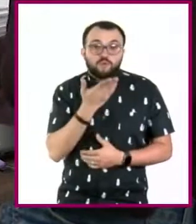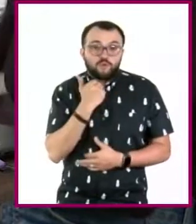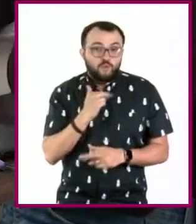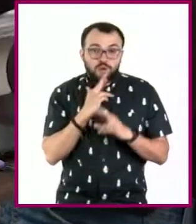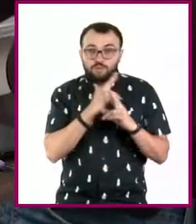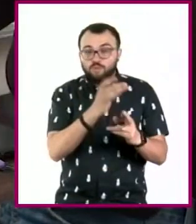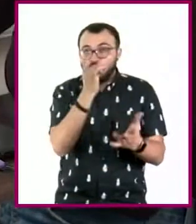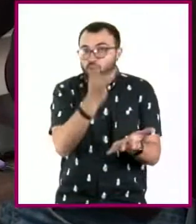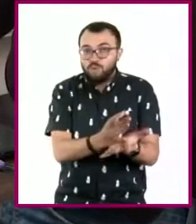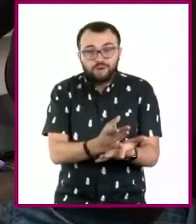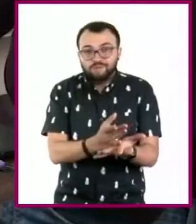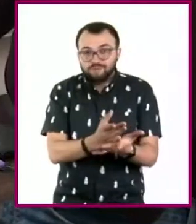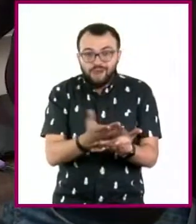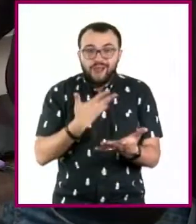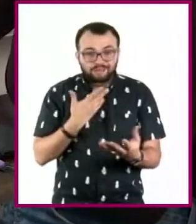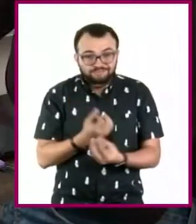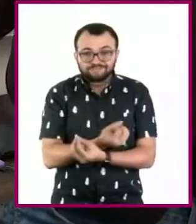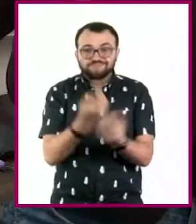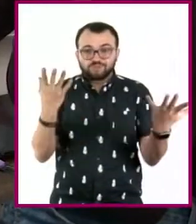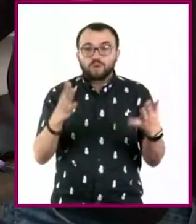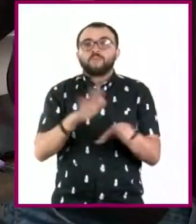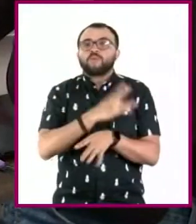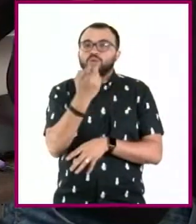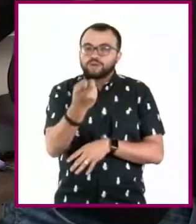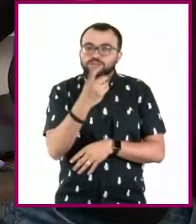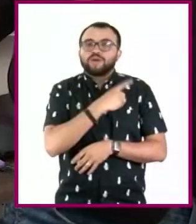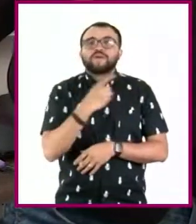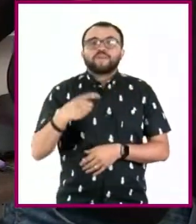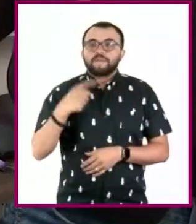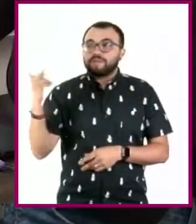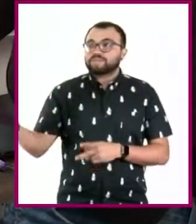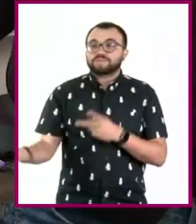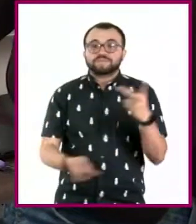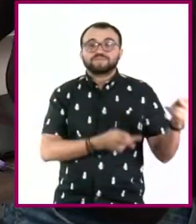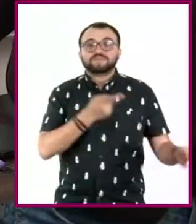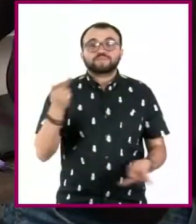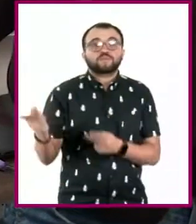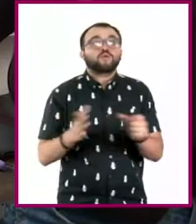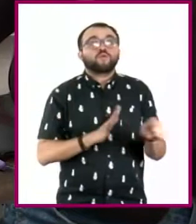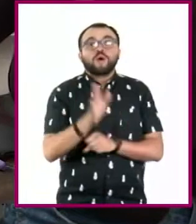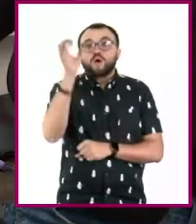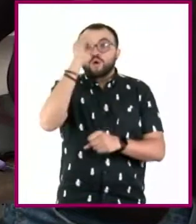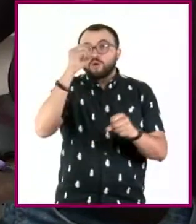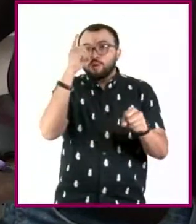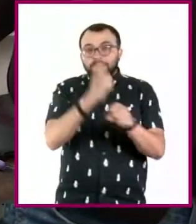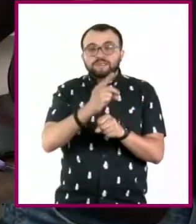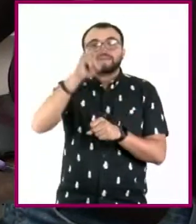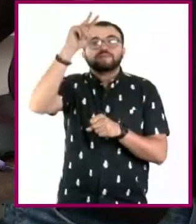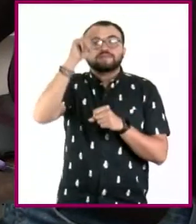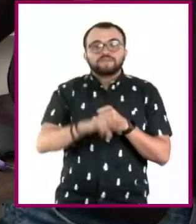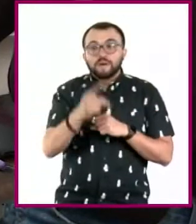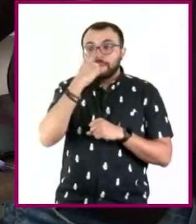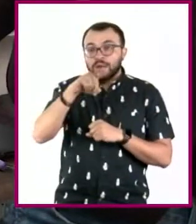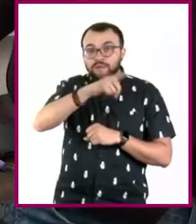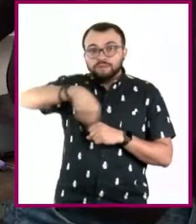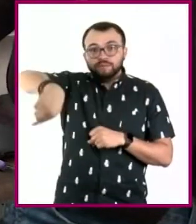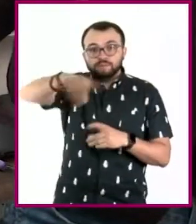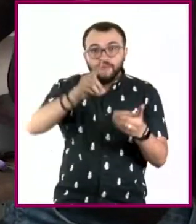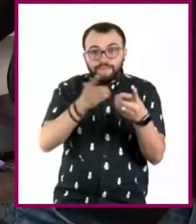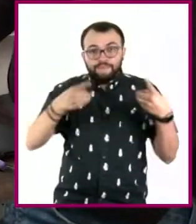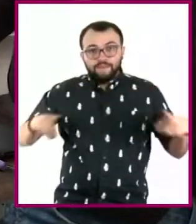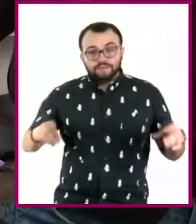única. Por eso hay que preguntar sobre las oportunidades reales que tienen para su desarrollo como personas. He ahí el